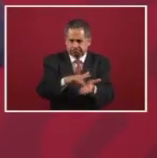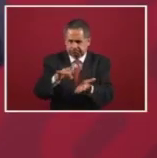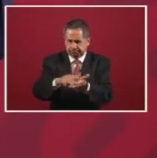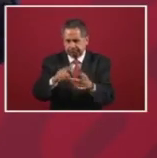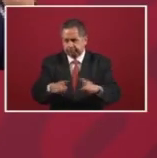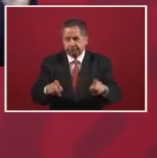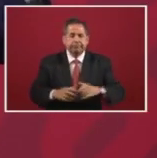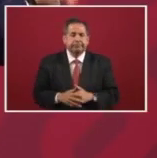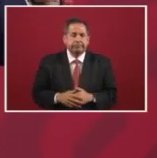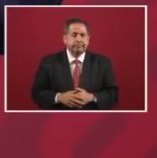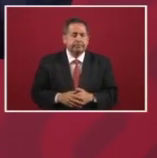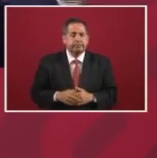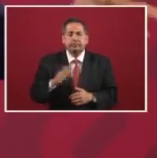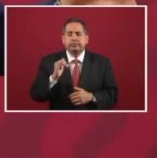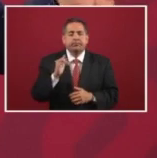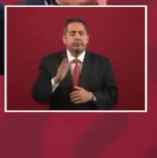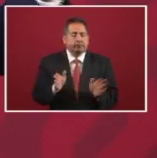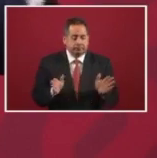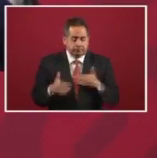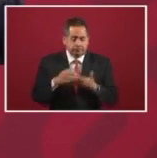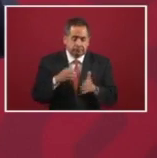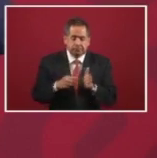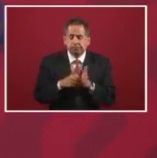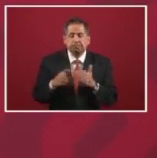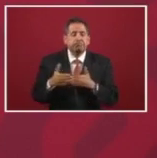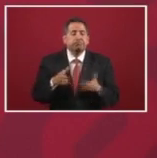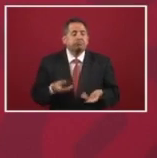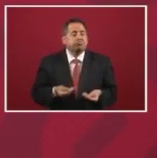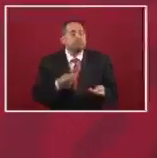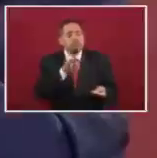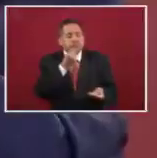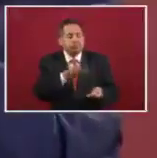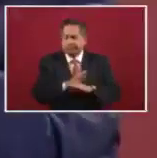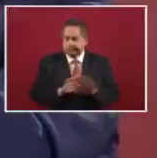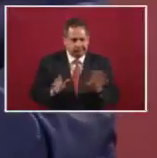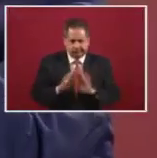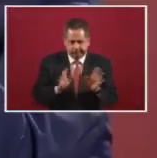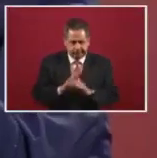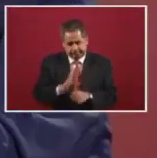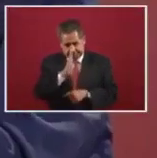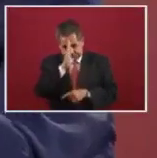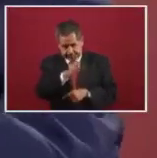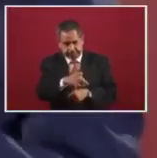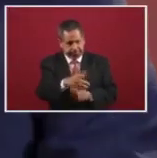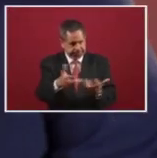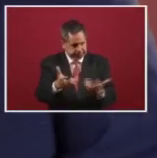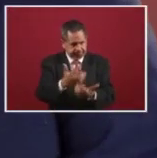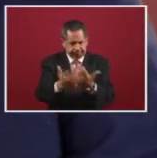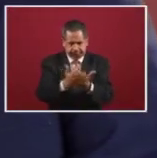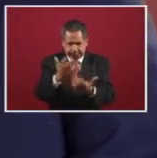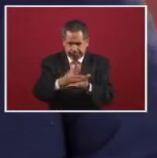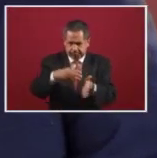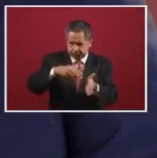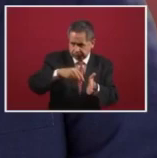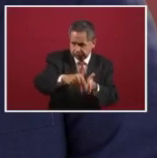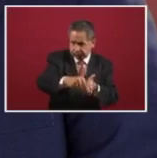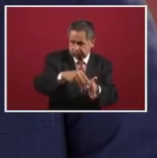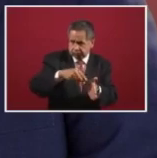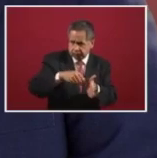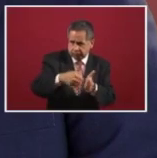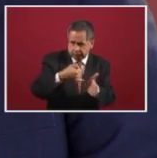En vez de la distribución de las despensas, es apoyo para la producción.